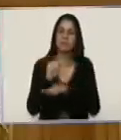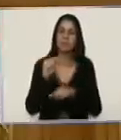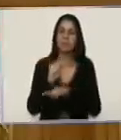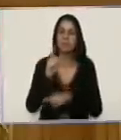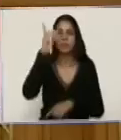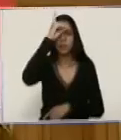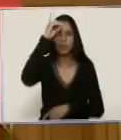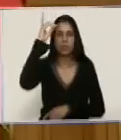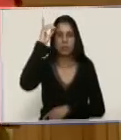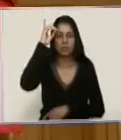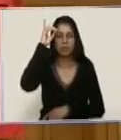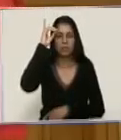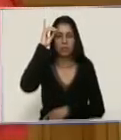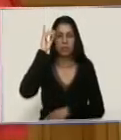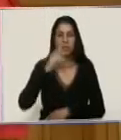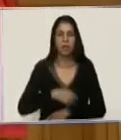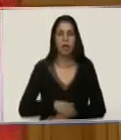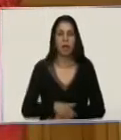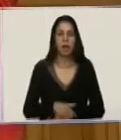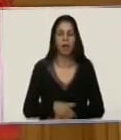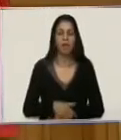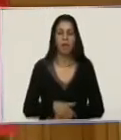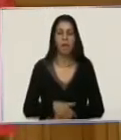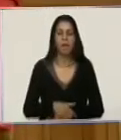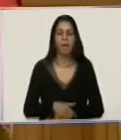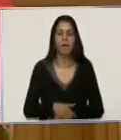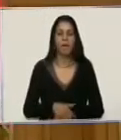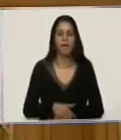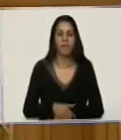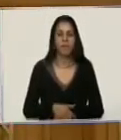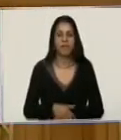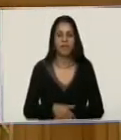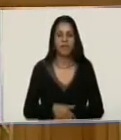Cabello, no vaya a creer que me estoy olvidando.